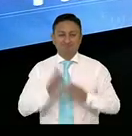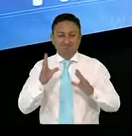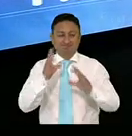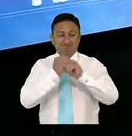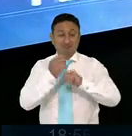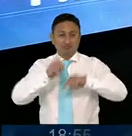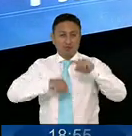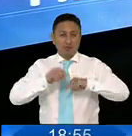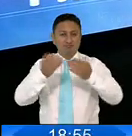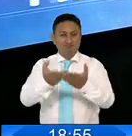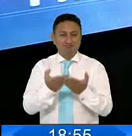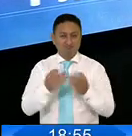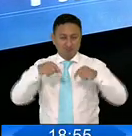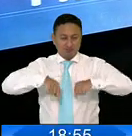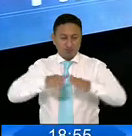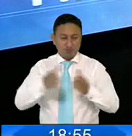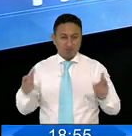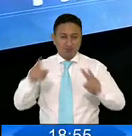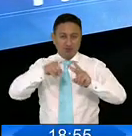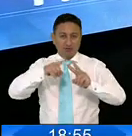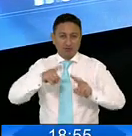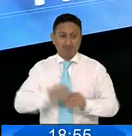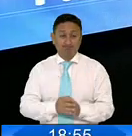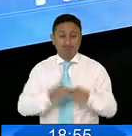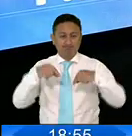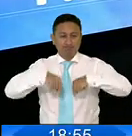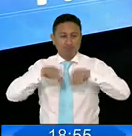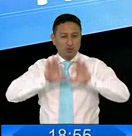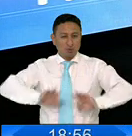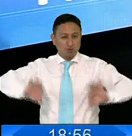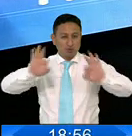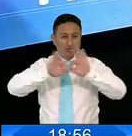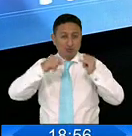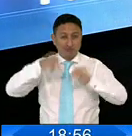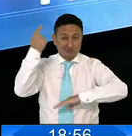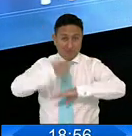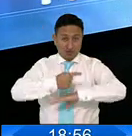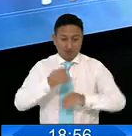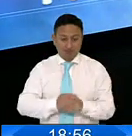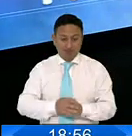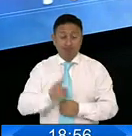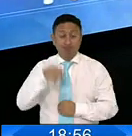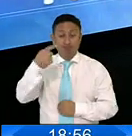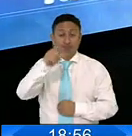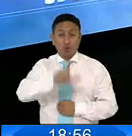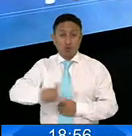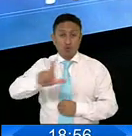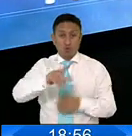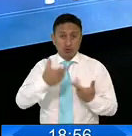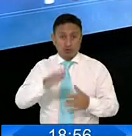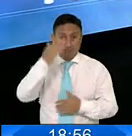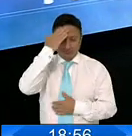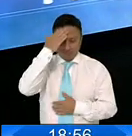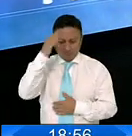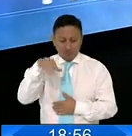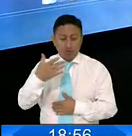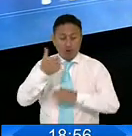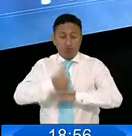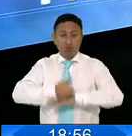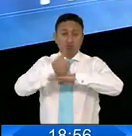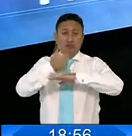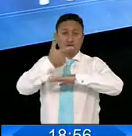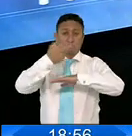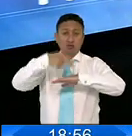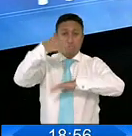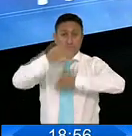Muy buenas noches, amigos. Bienvenidos a la emisión estelar del Comercio TV. Aquí lo más destacado del día. El próximo lunes se conocerá la resolución del Tribunal de la